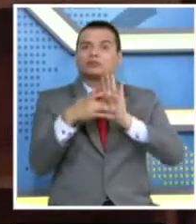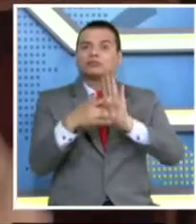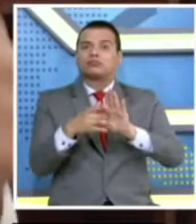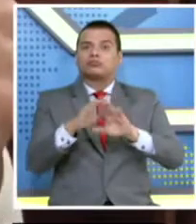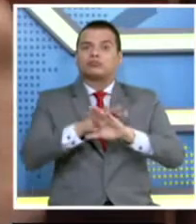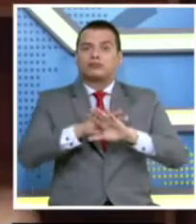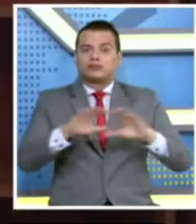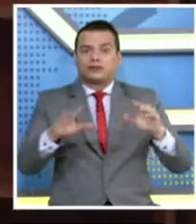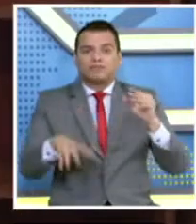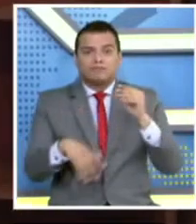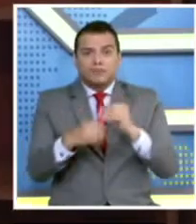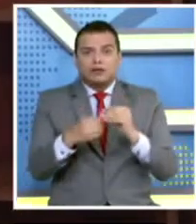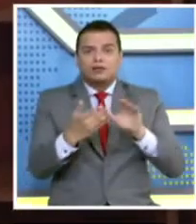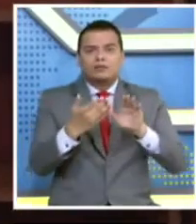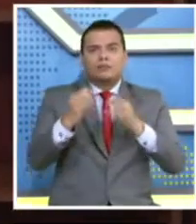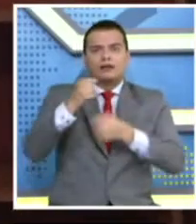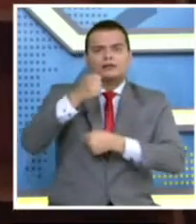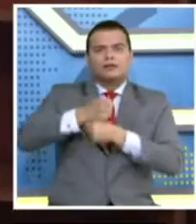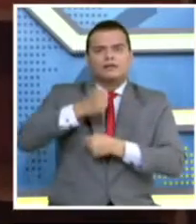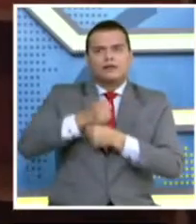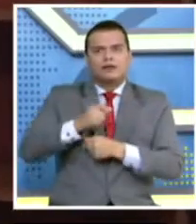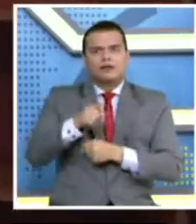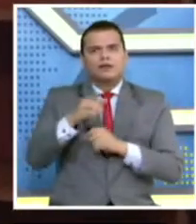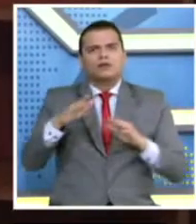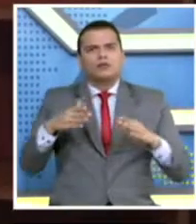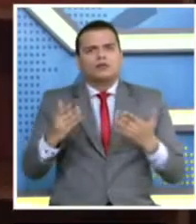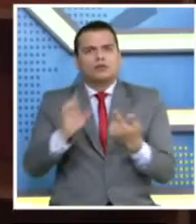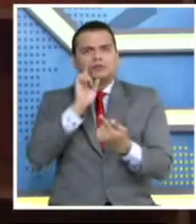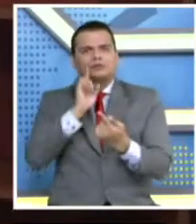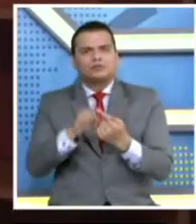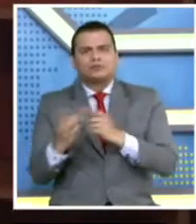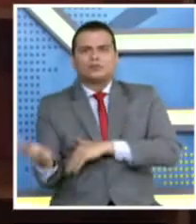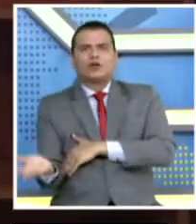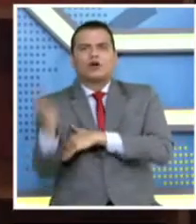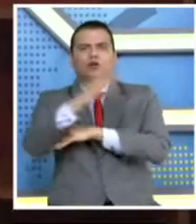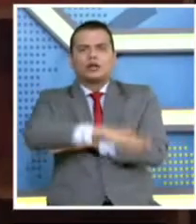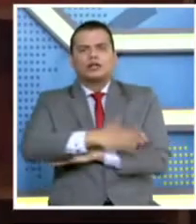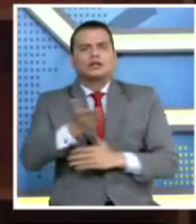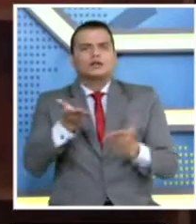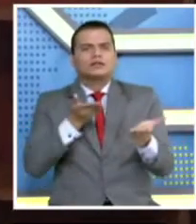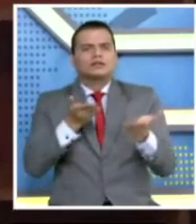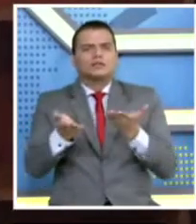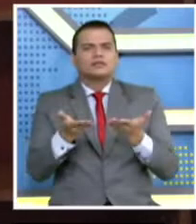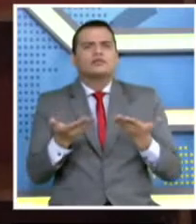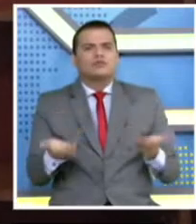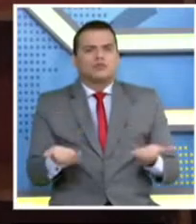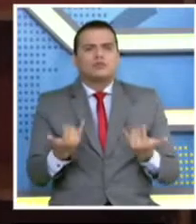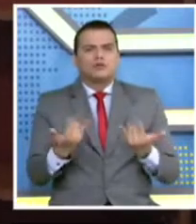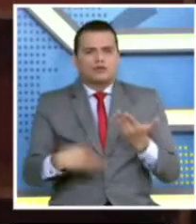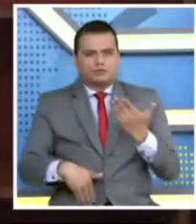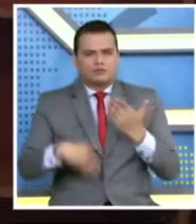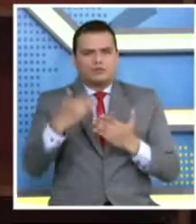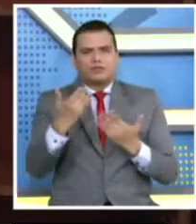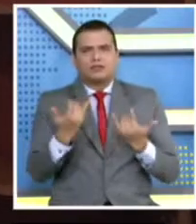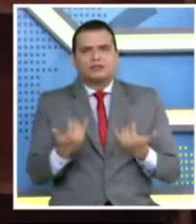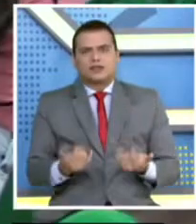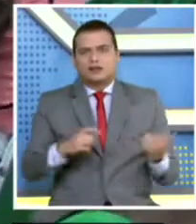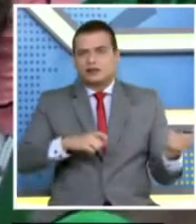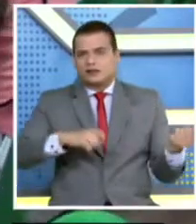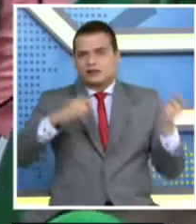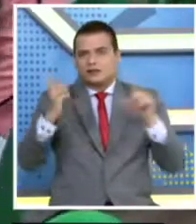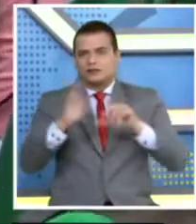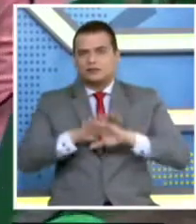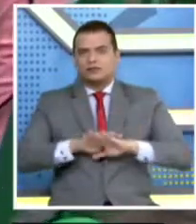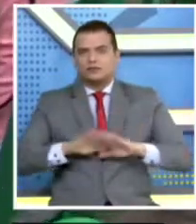también establecimos un plan de trabajo para poder prestar los servicios de manera óptima a partir de hoy en todo el Valle del Cauca.